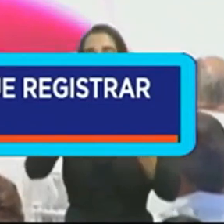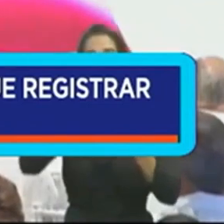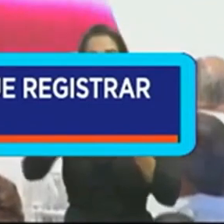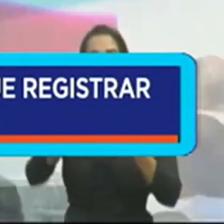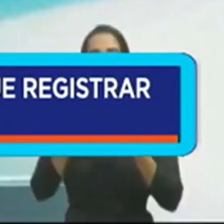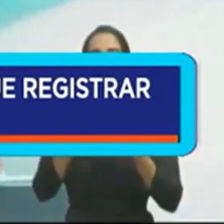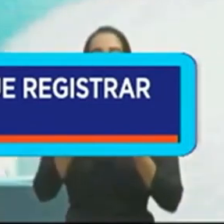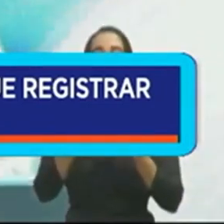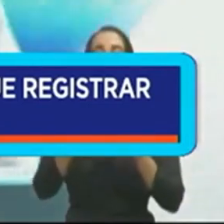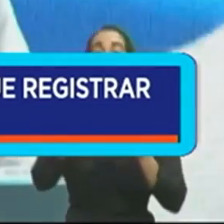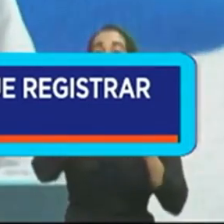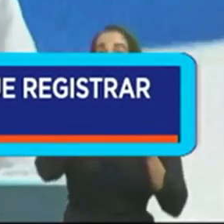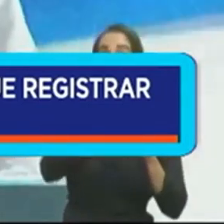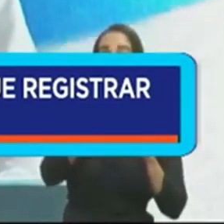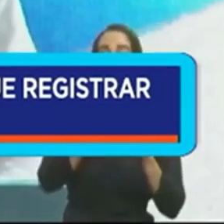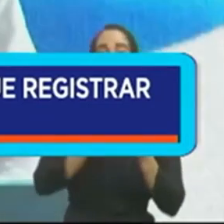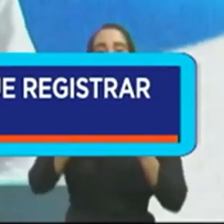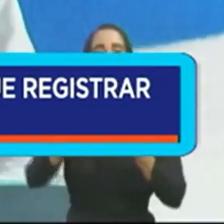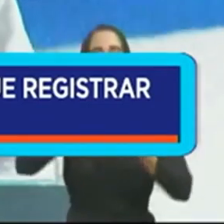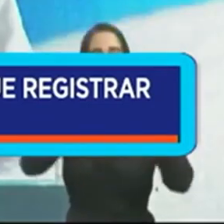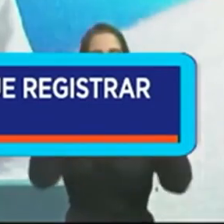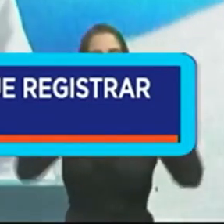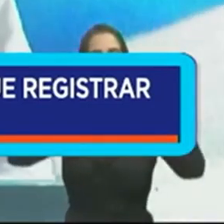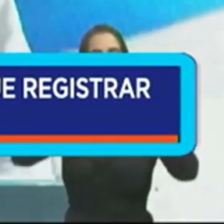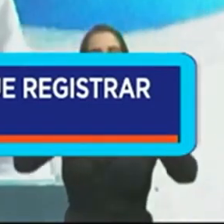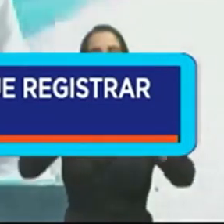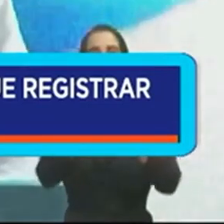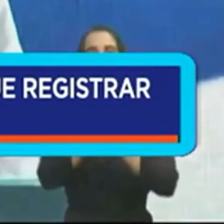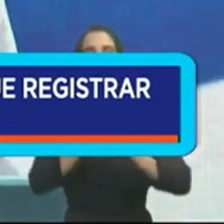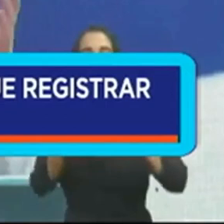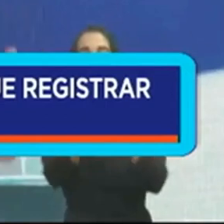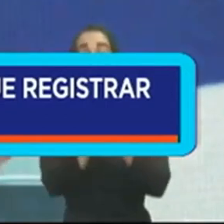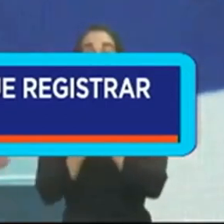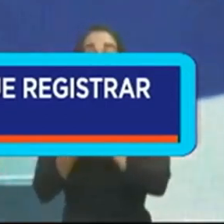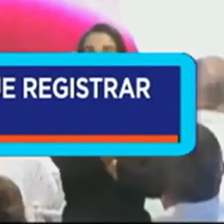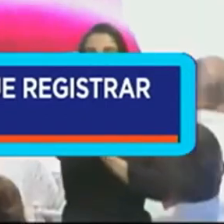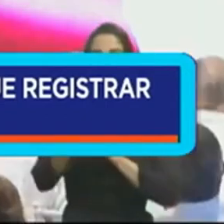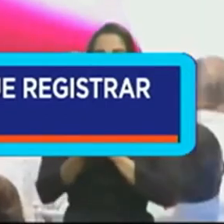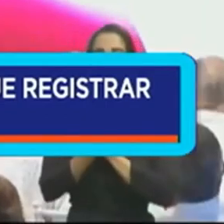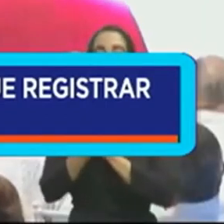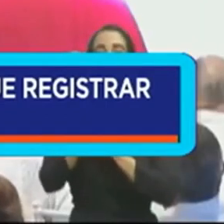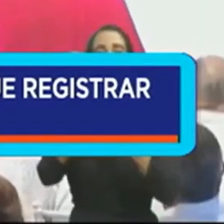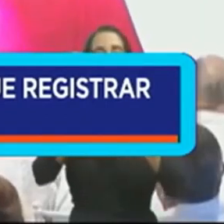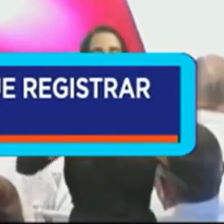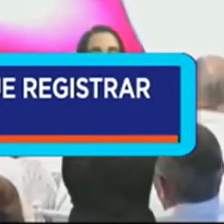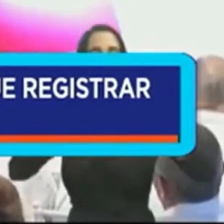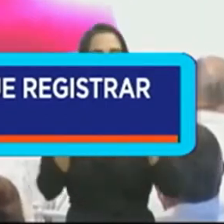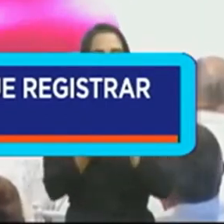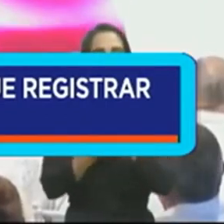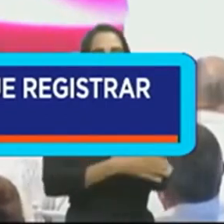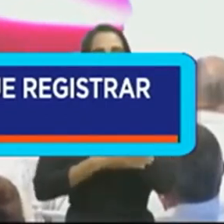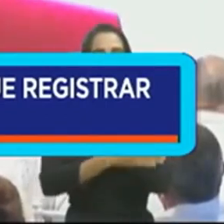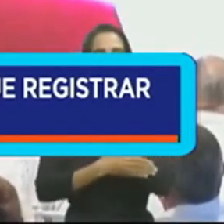Y así es como se hace patria, junto a ustedes, y así es como queremos cambiar el